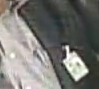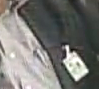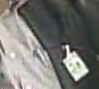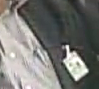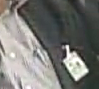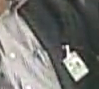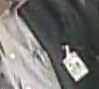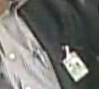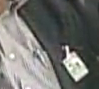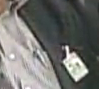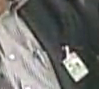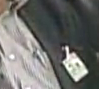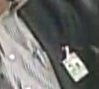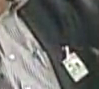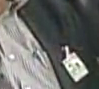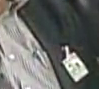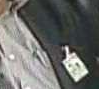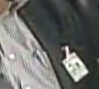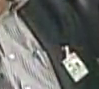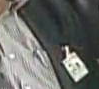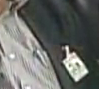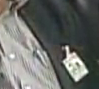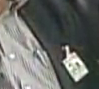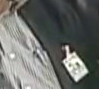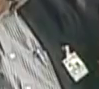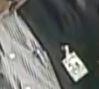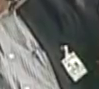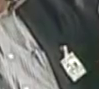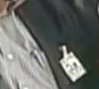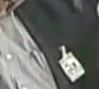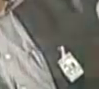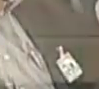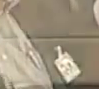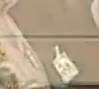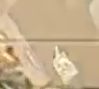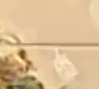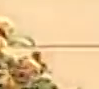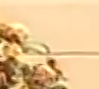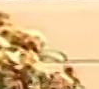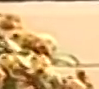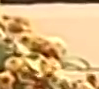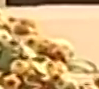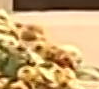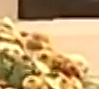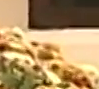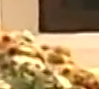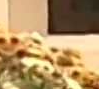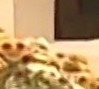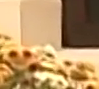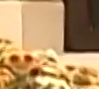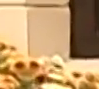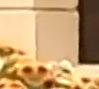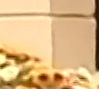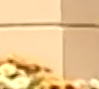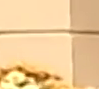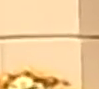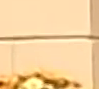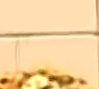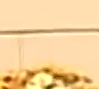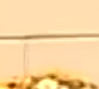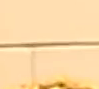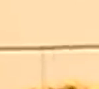consideró precisamente el de la voz del pueblo contra el neoliberalismo y el capitalismo y hoy